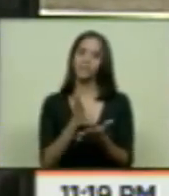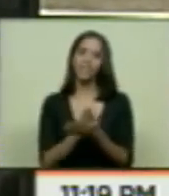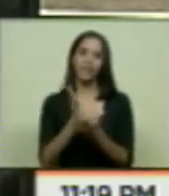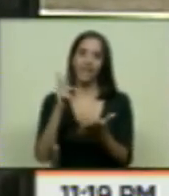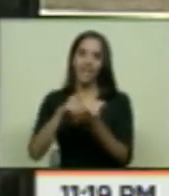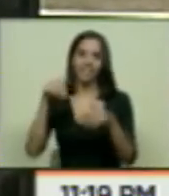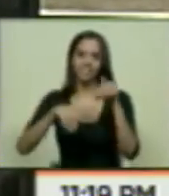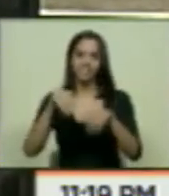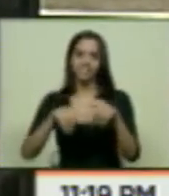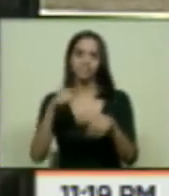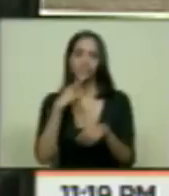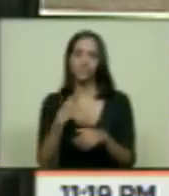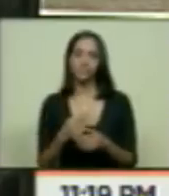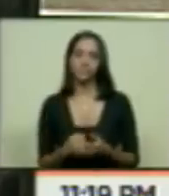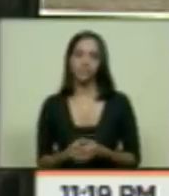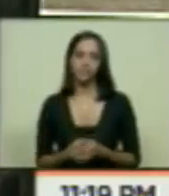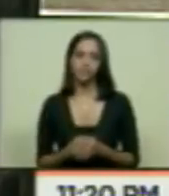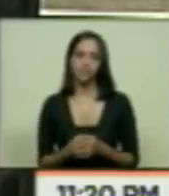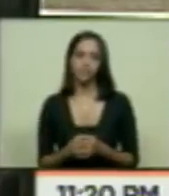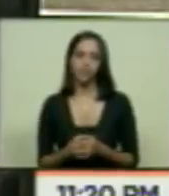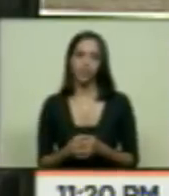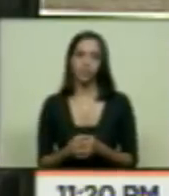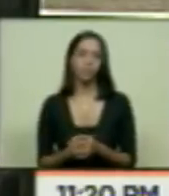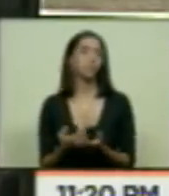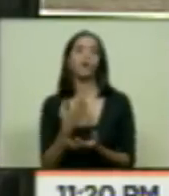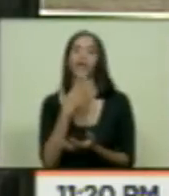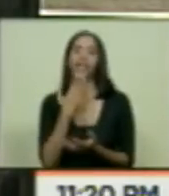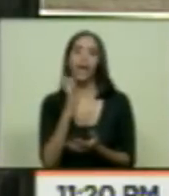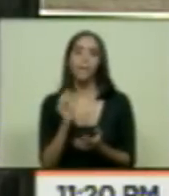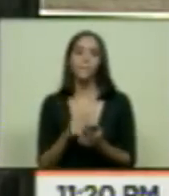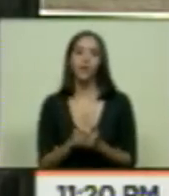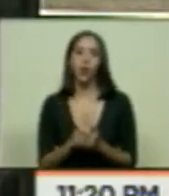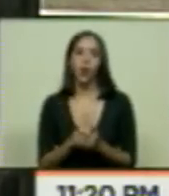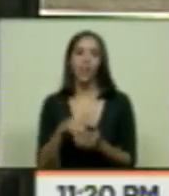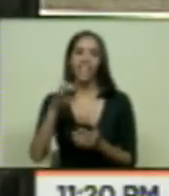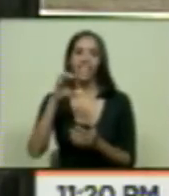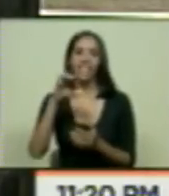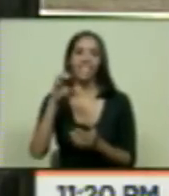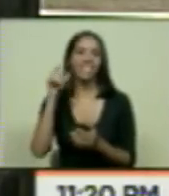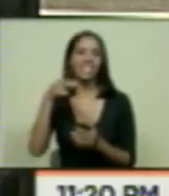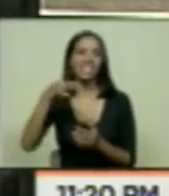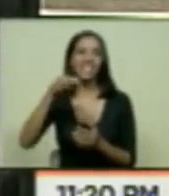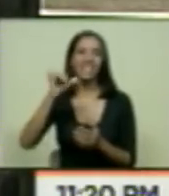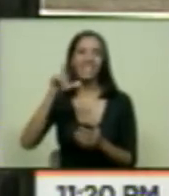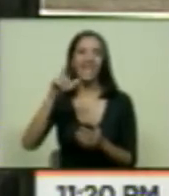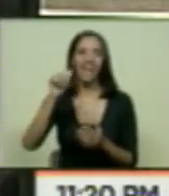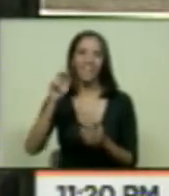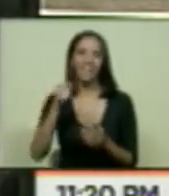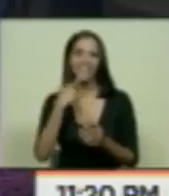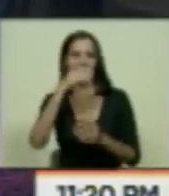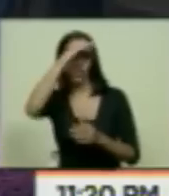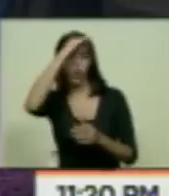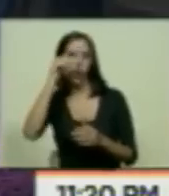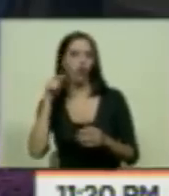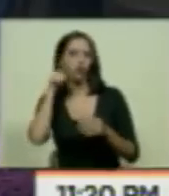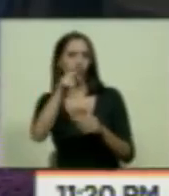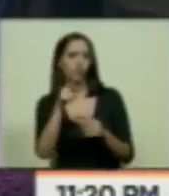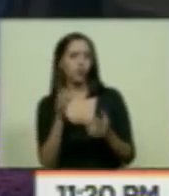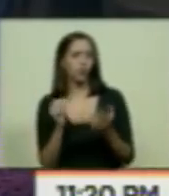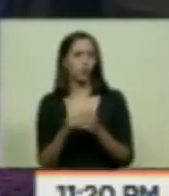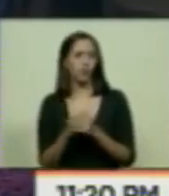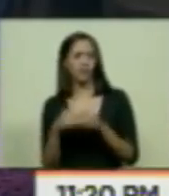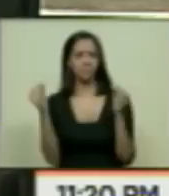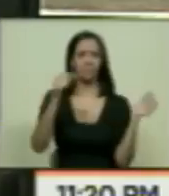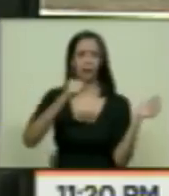empiezan a decir, por ejemplo, Hillary Clinton le decía a Trump que él tenía espías rusos que se le habían metido. Empiezan este tomidame. Y